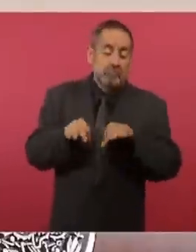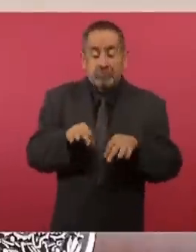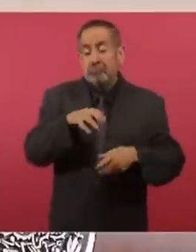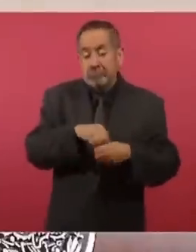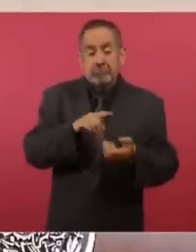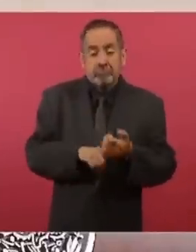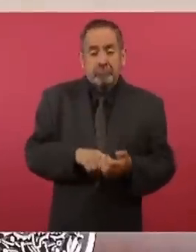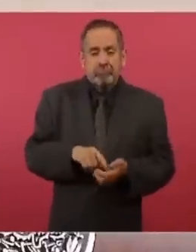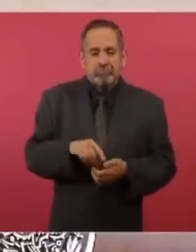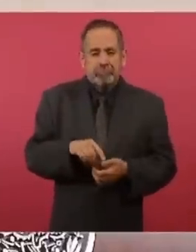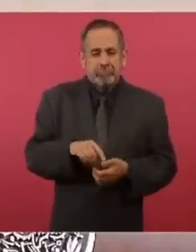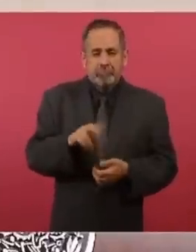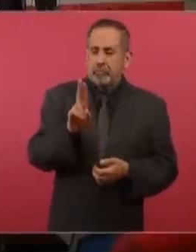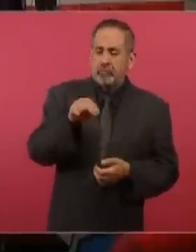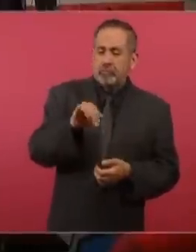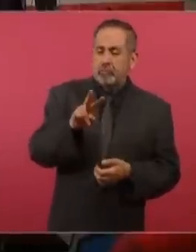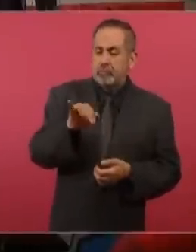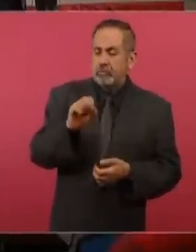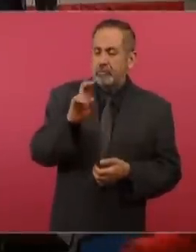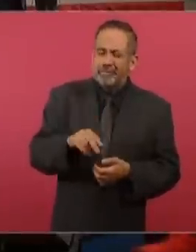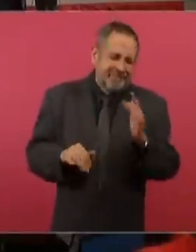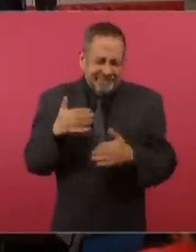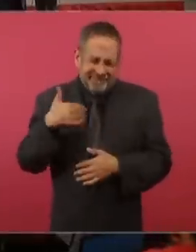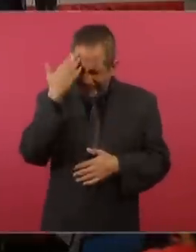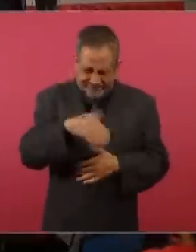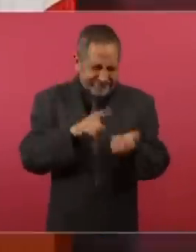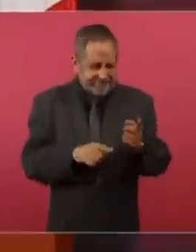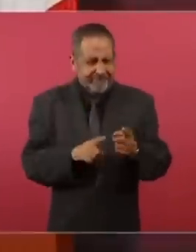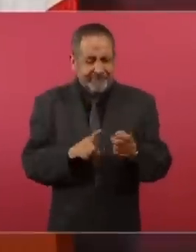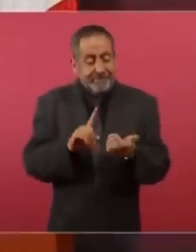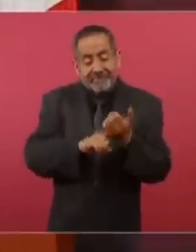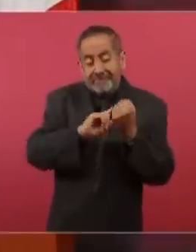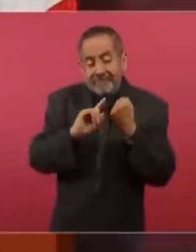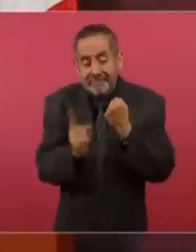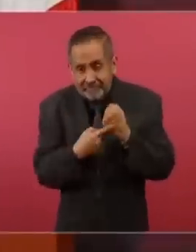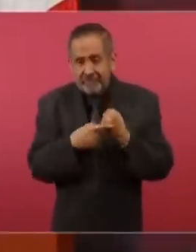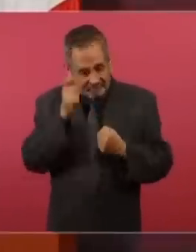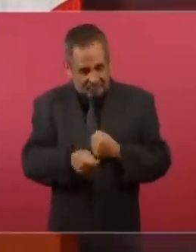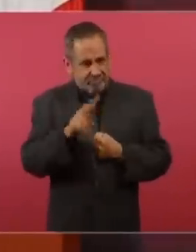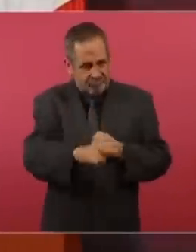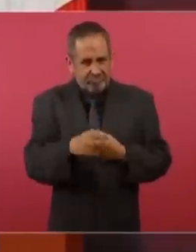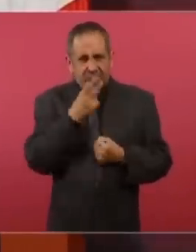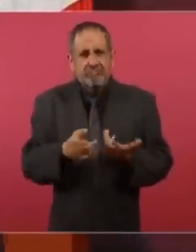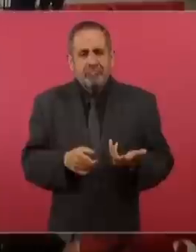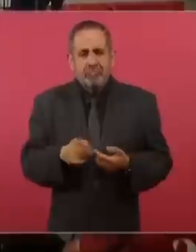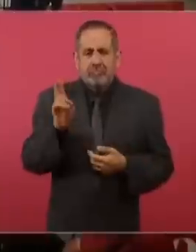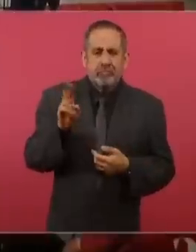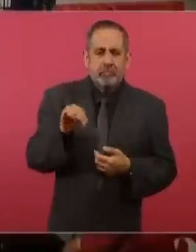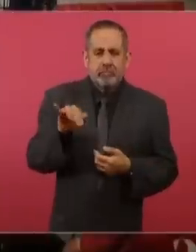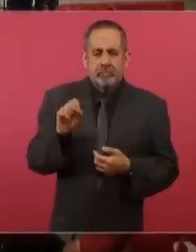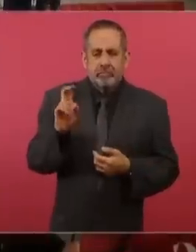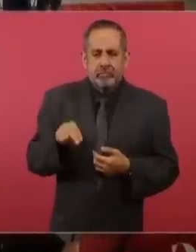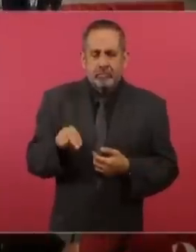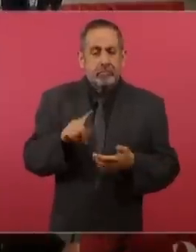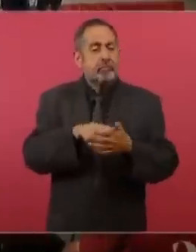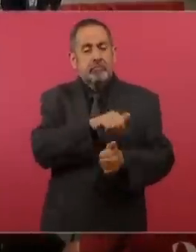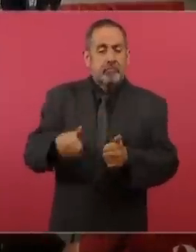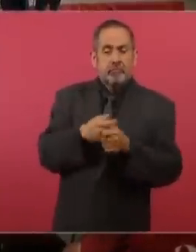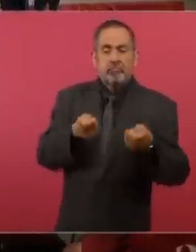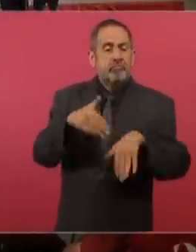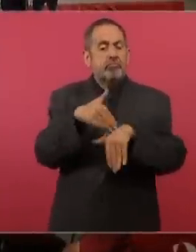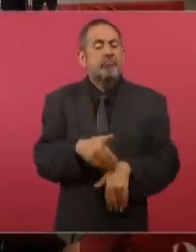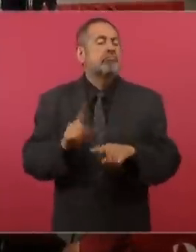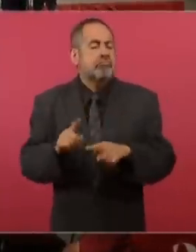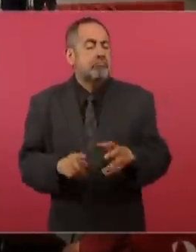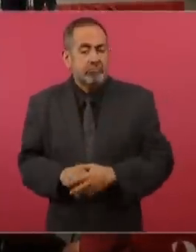en Univisión. Pues sí, no. ¿Pero qué hace Univisión? ¿Al servicio de quién está